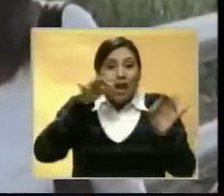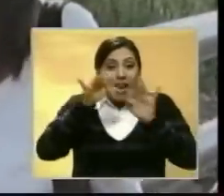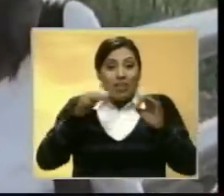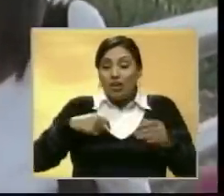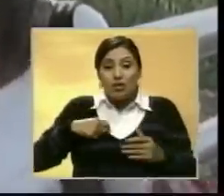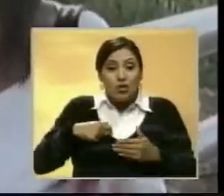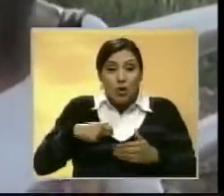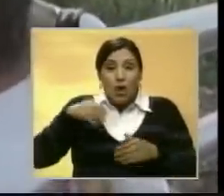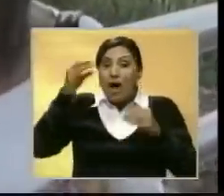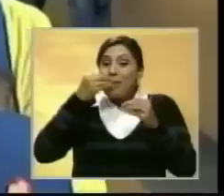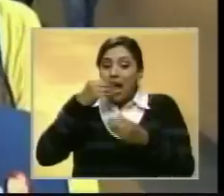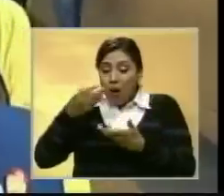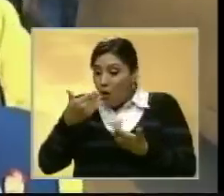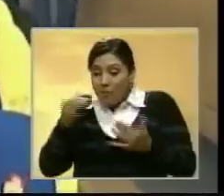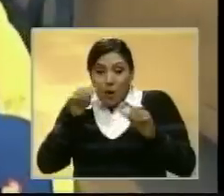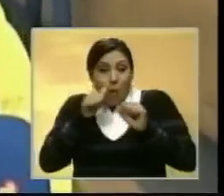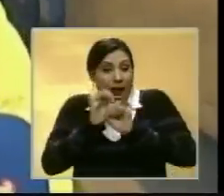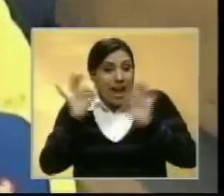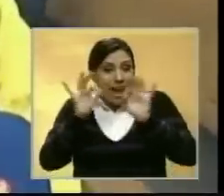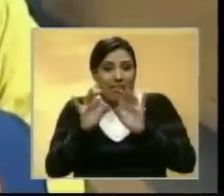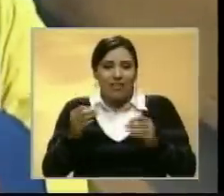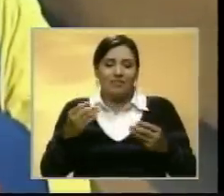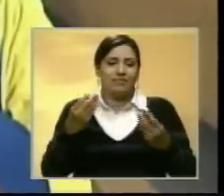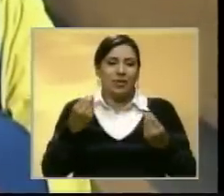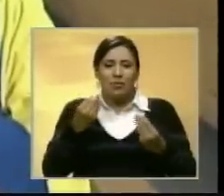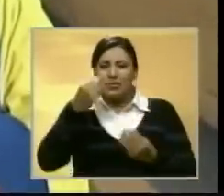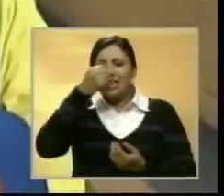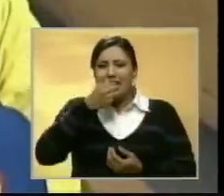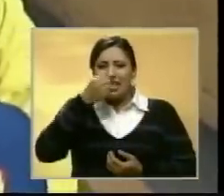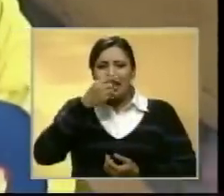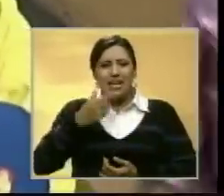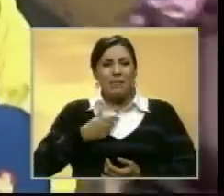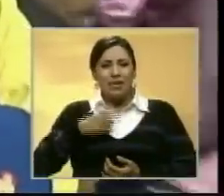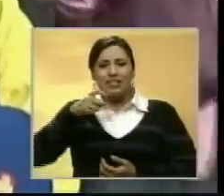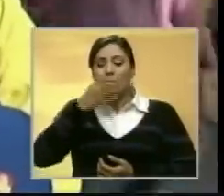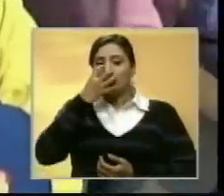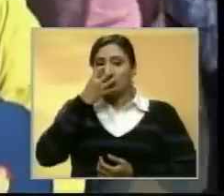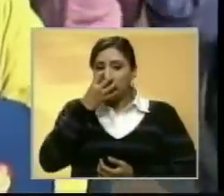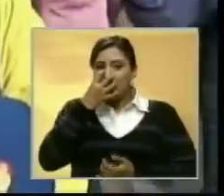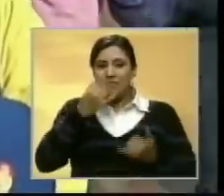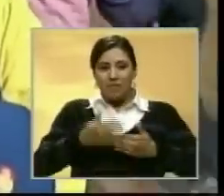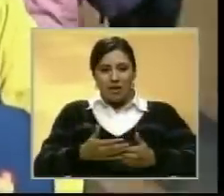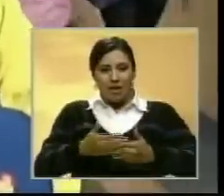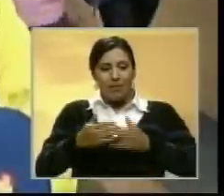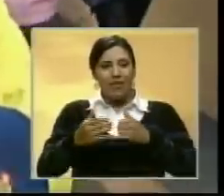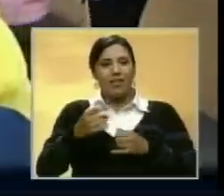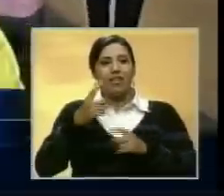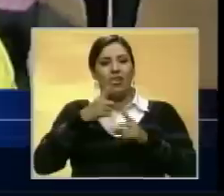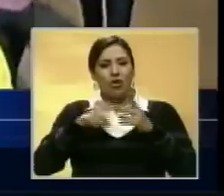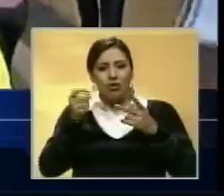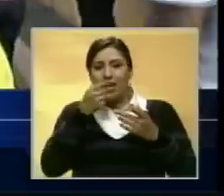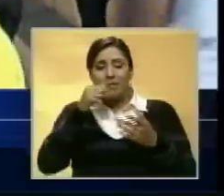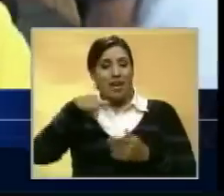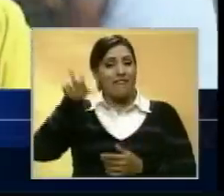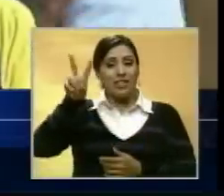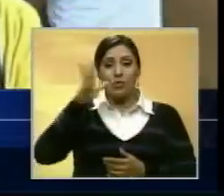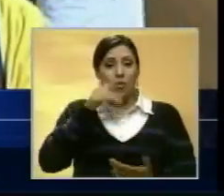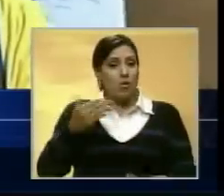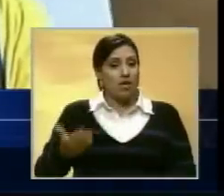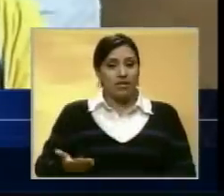venimos, no tenemos nada que comer. Mucha gripe y necesito los inhaladores. El salbutamol que no se consigue